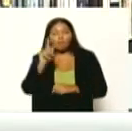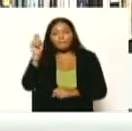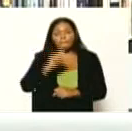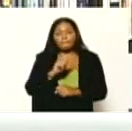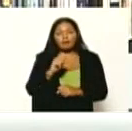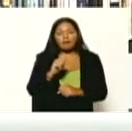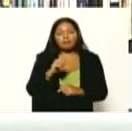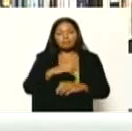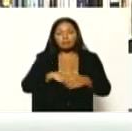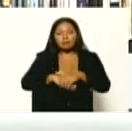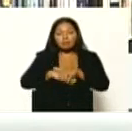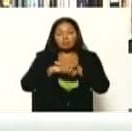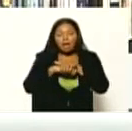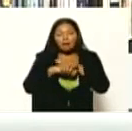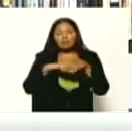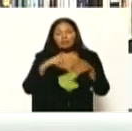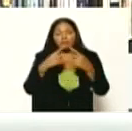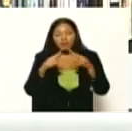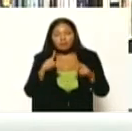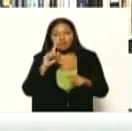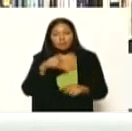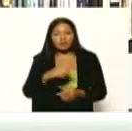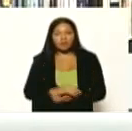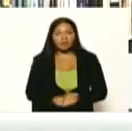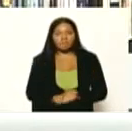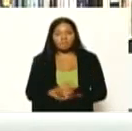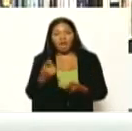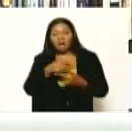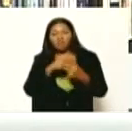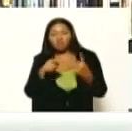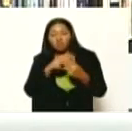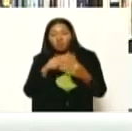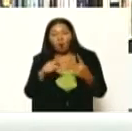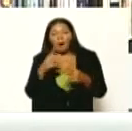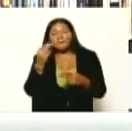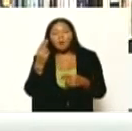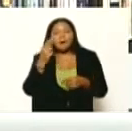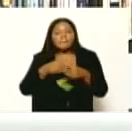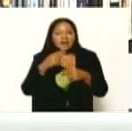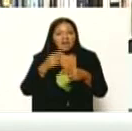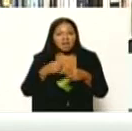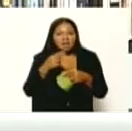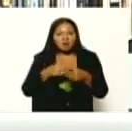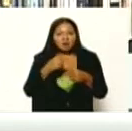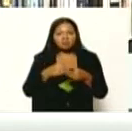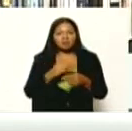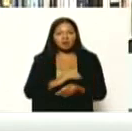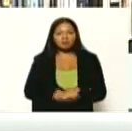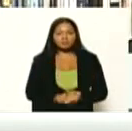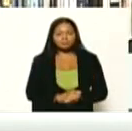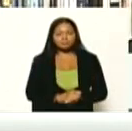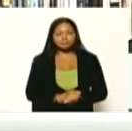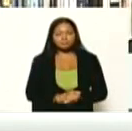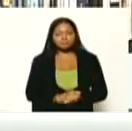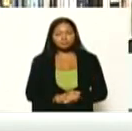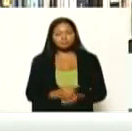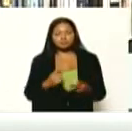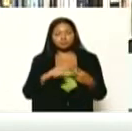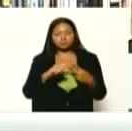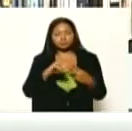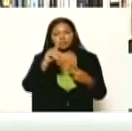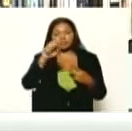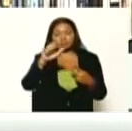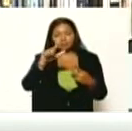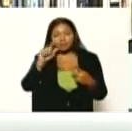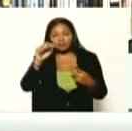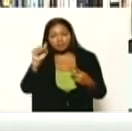variante británica. Y ahora hay dos variantes muy peligrosas, la variante Delta y